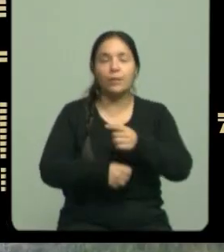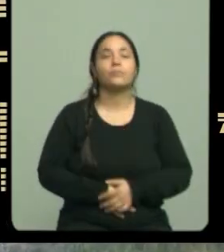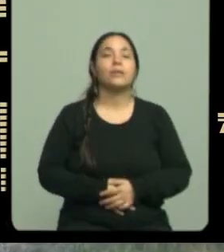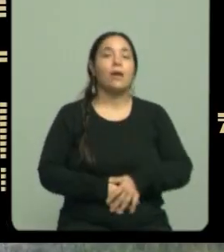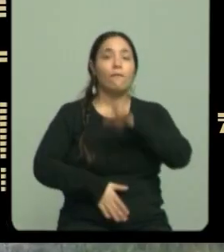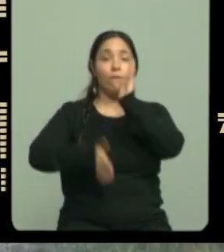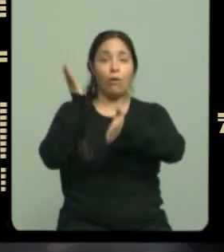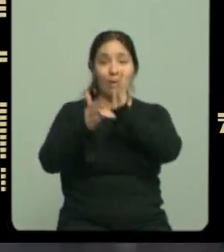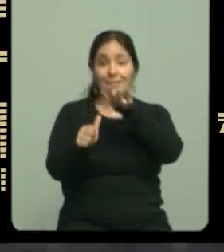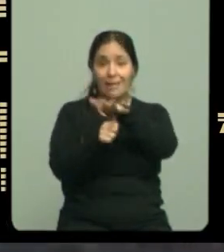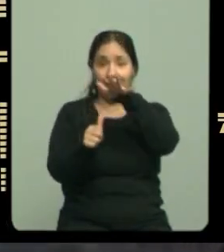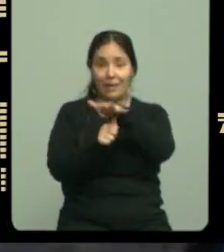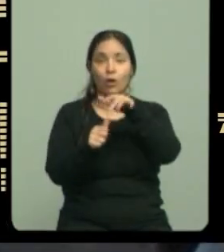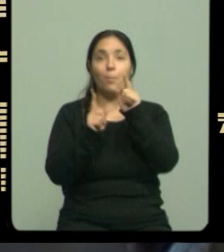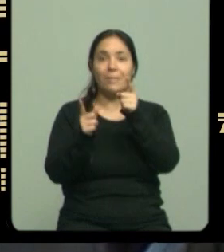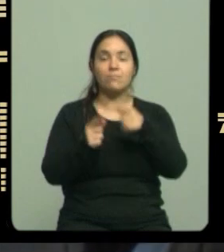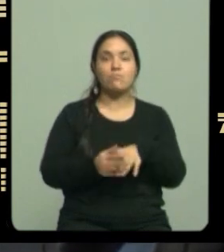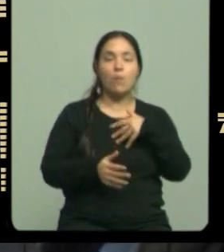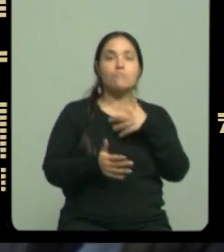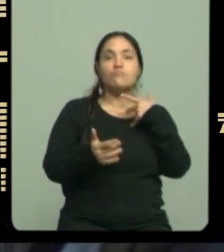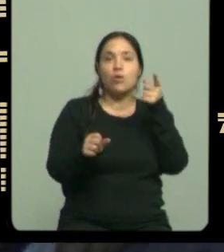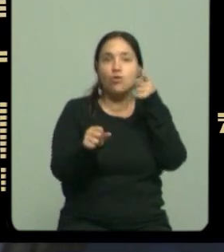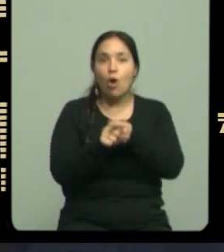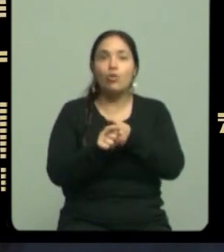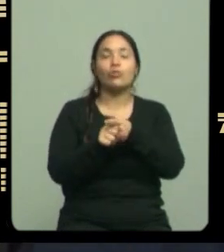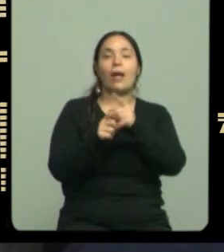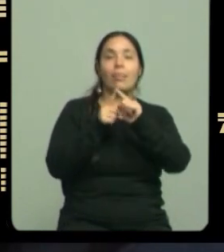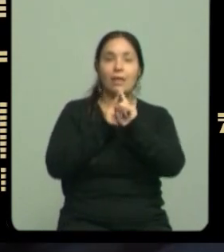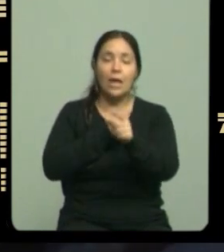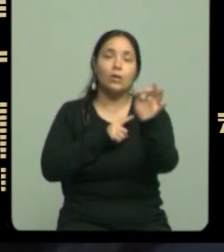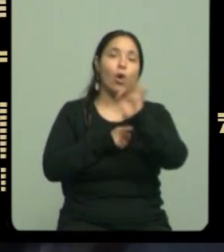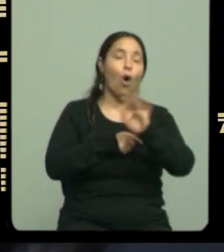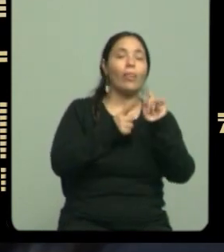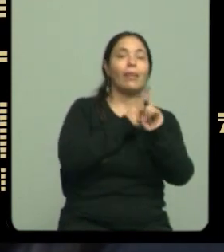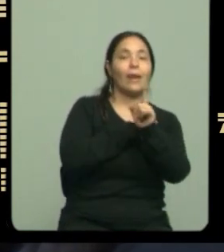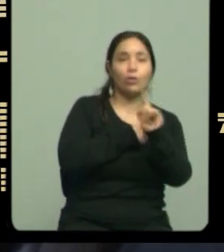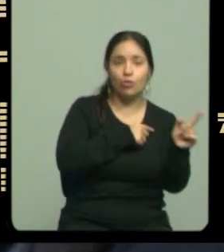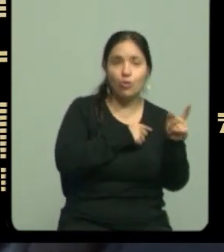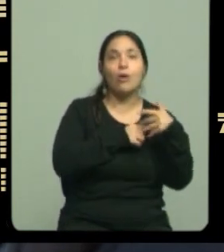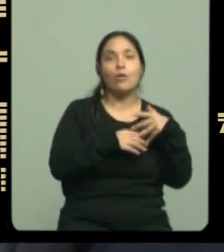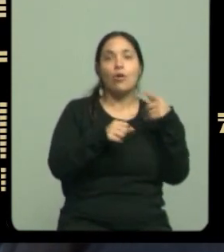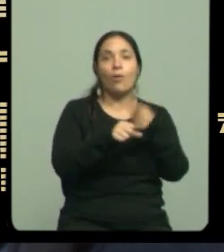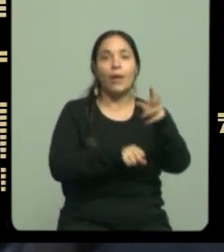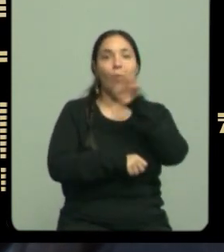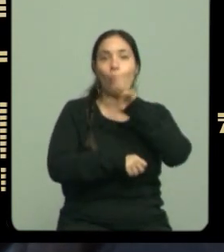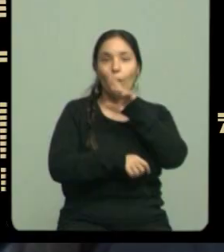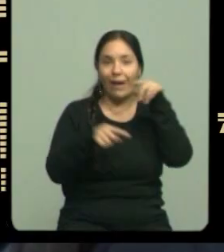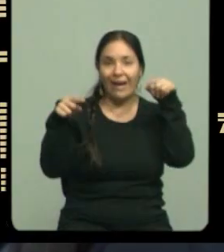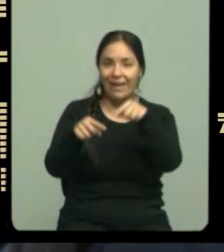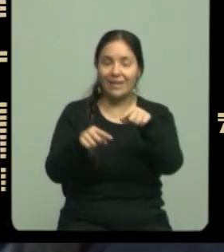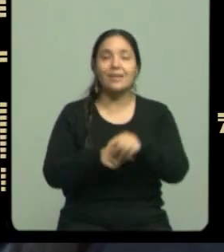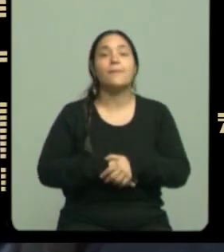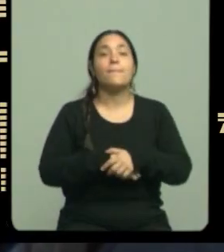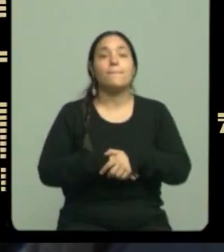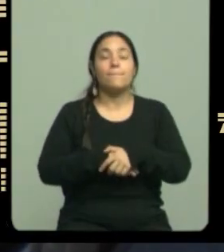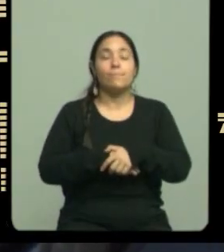violencia de género son acciones u omisiones cuando se ejerce de manera directa o indirecta contra la